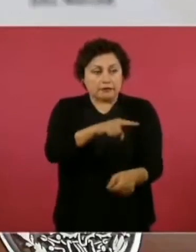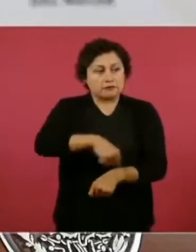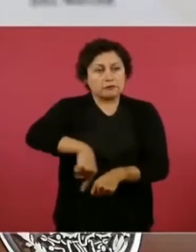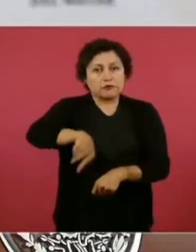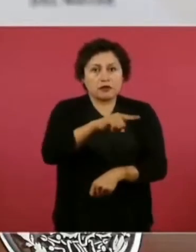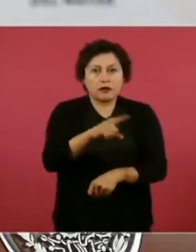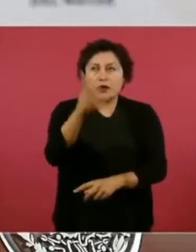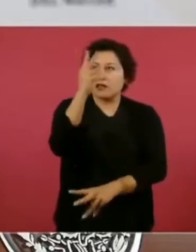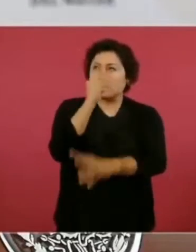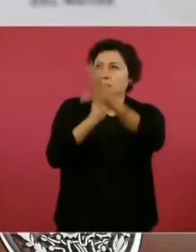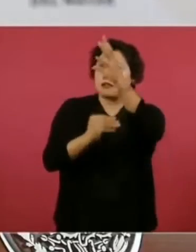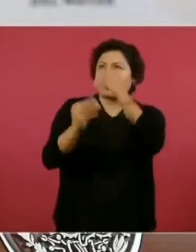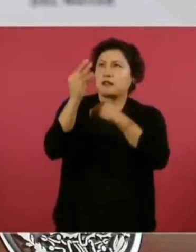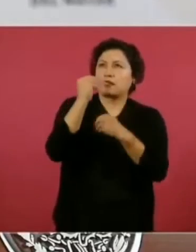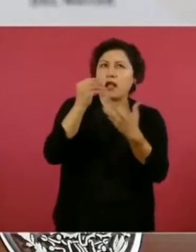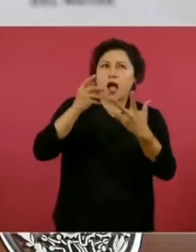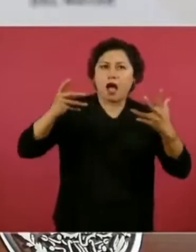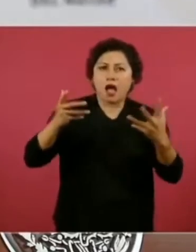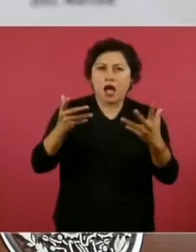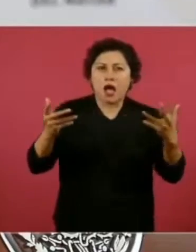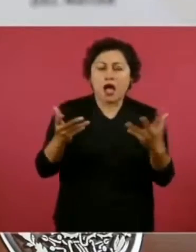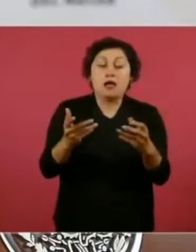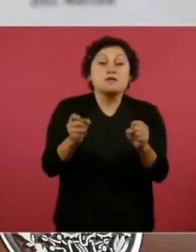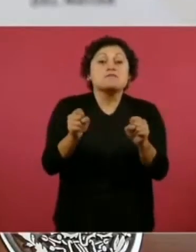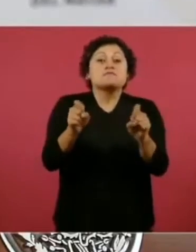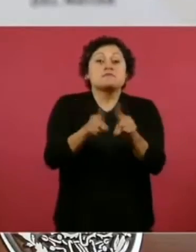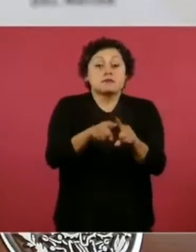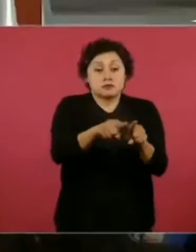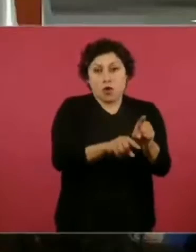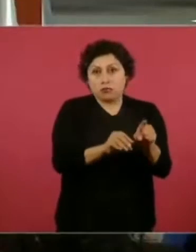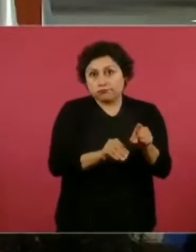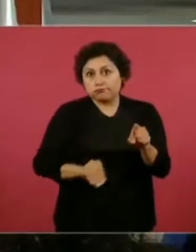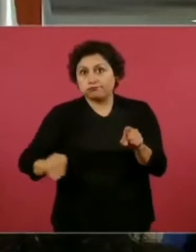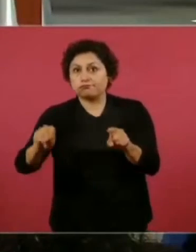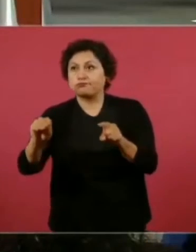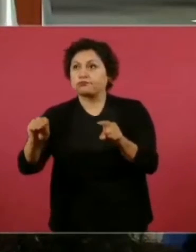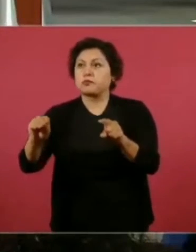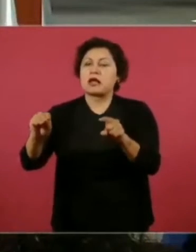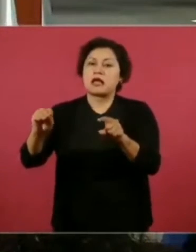con instalaciones, con cuarteles en todo el país.